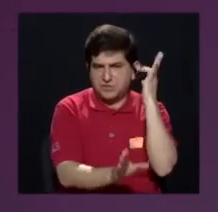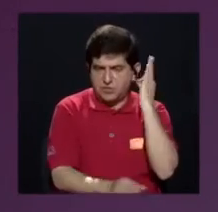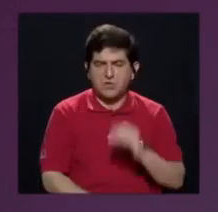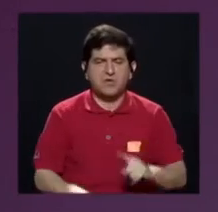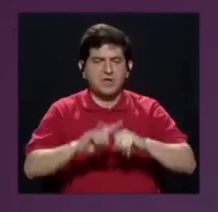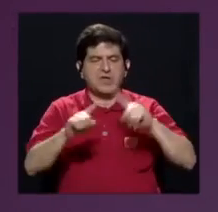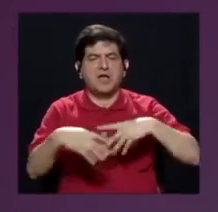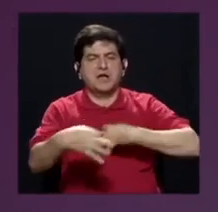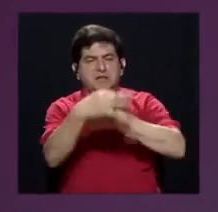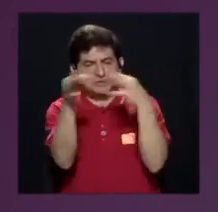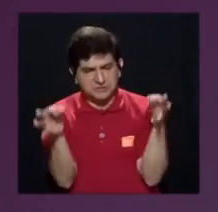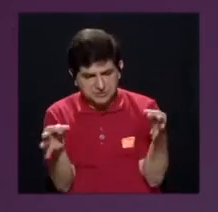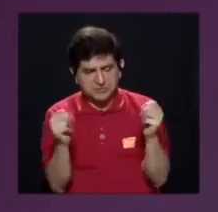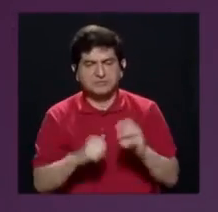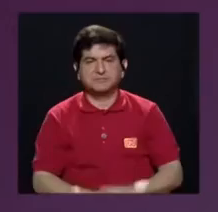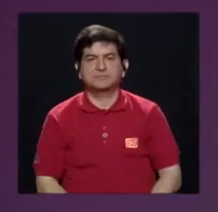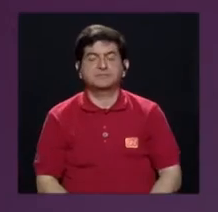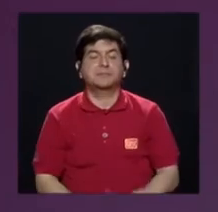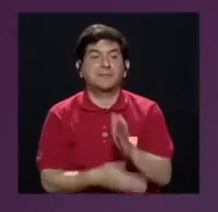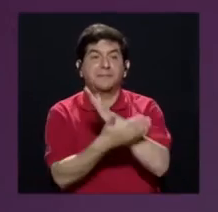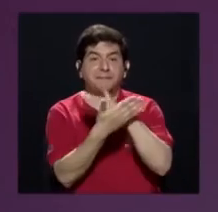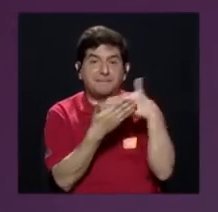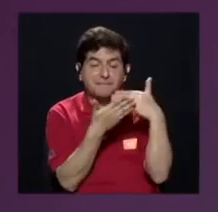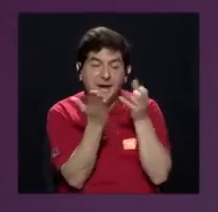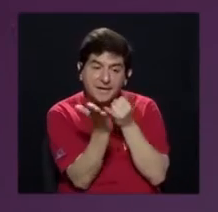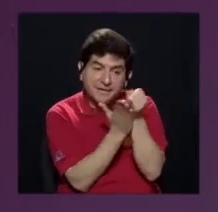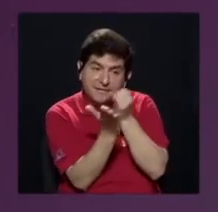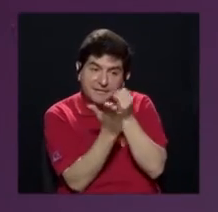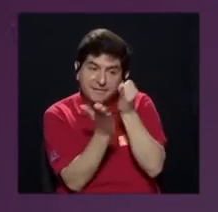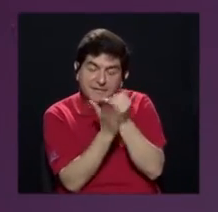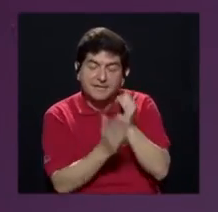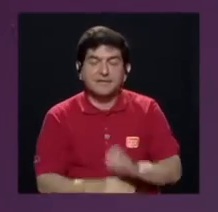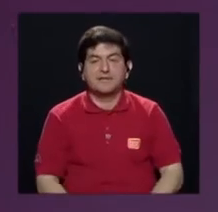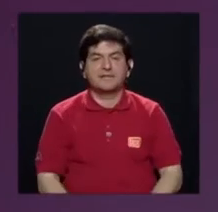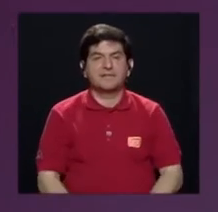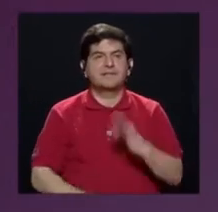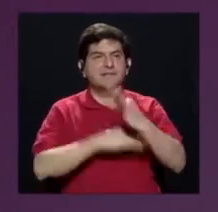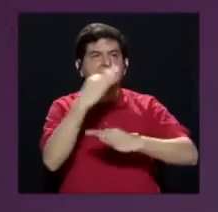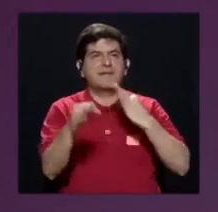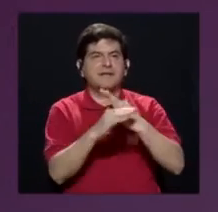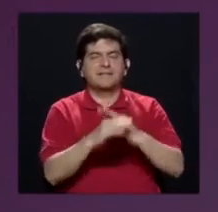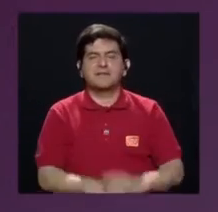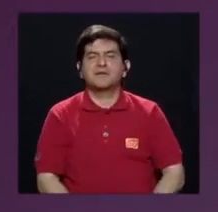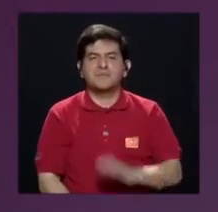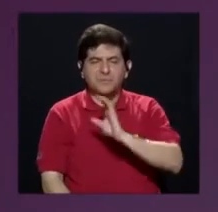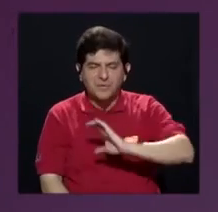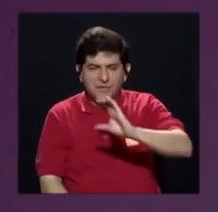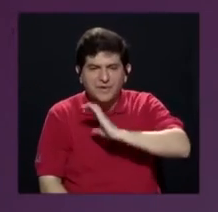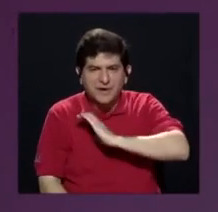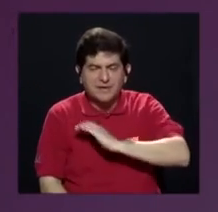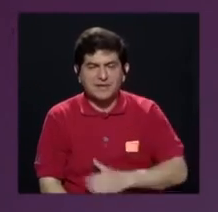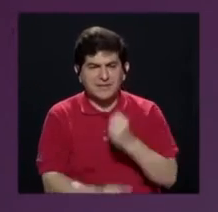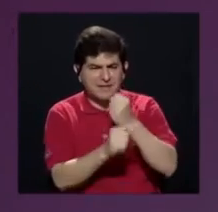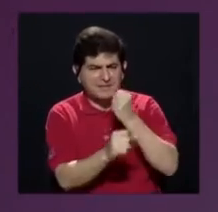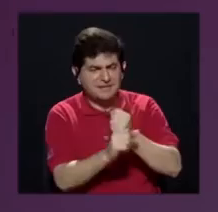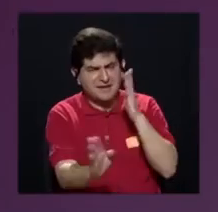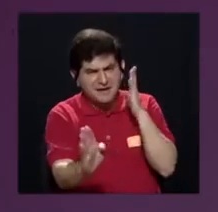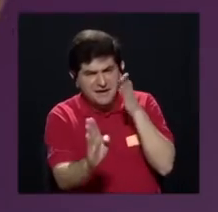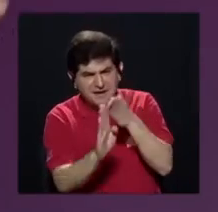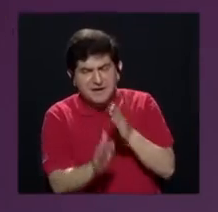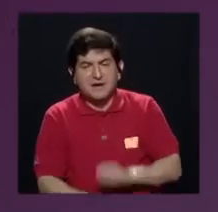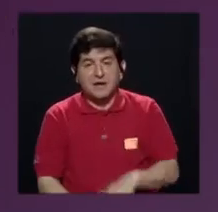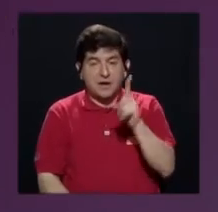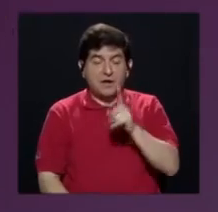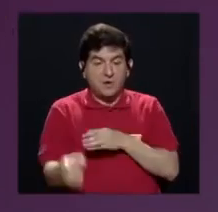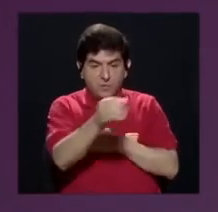talleres, porque hay una parte de investigación cualitativa, digamos, ¿no? Que cuando uno está trabajando directamente, tanto en el consultorio